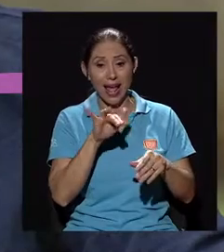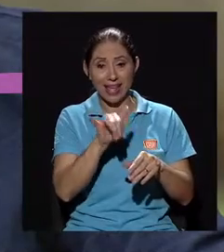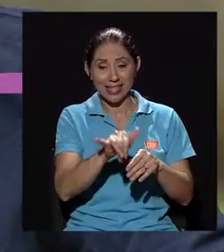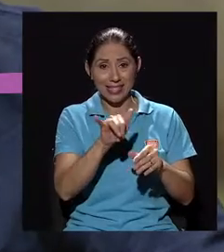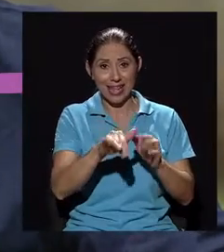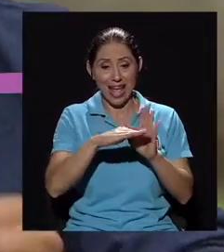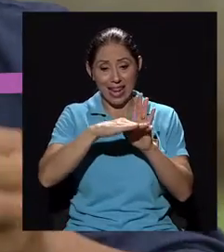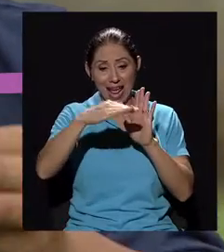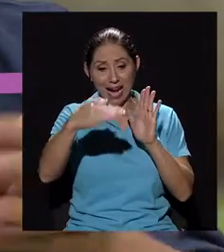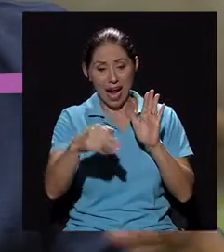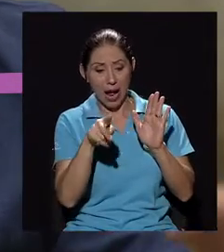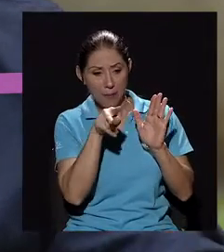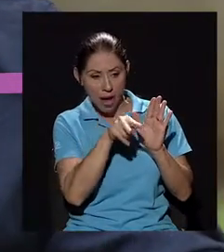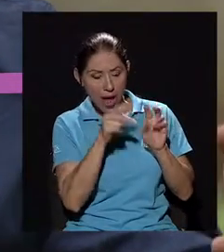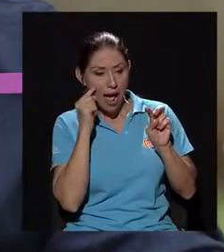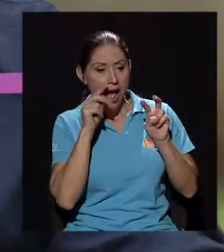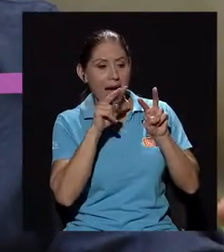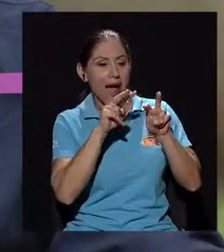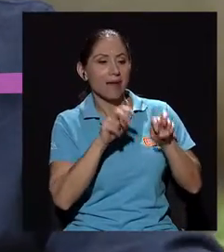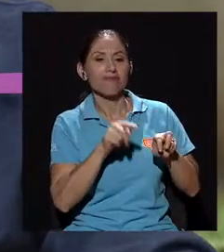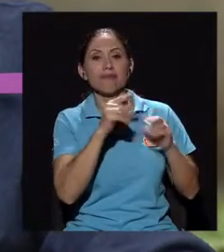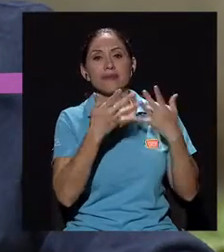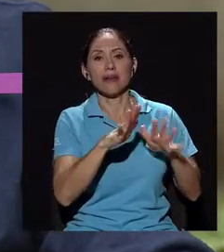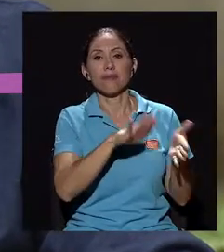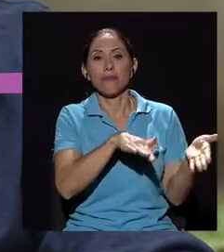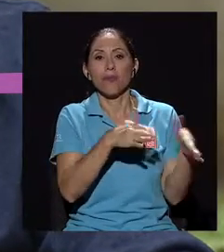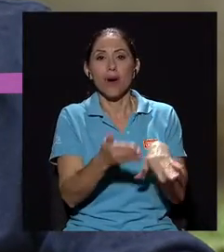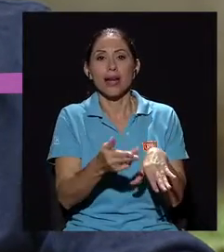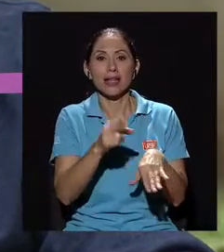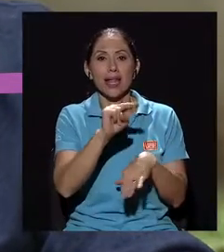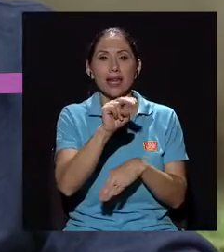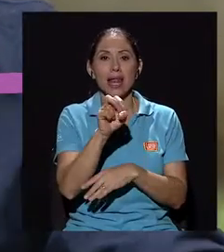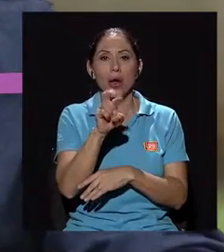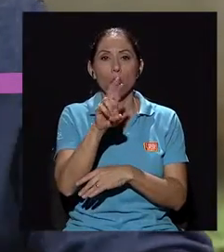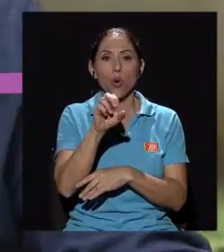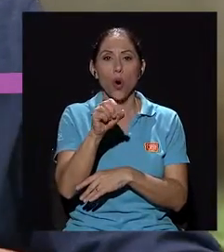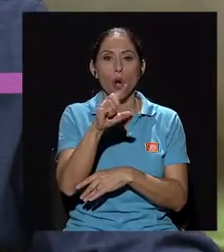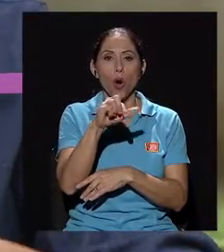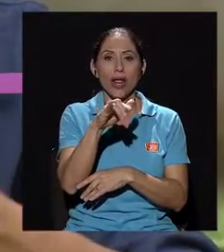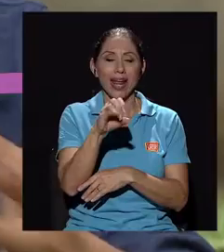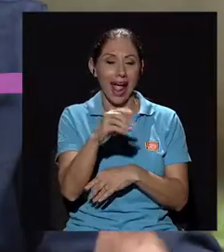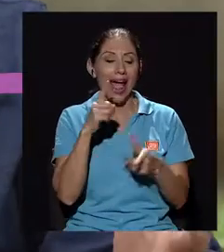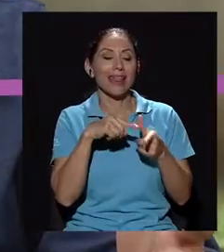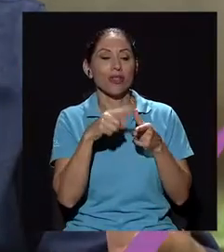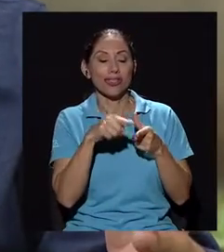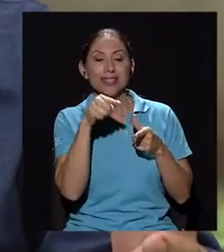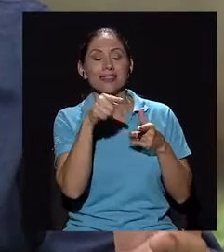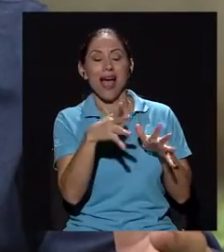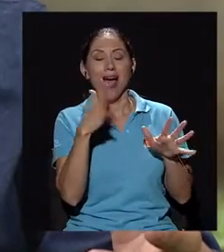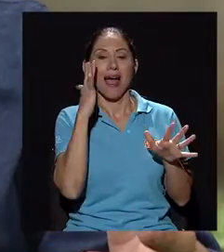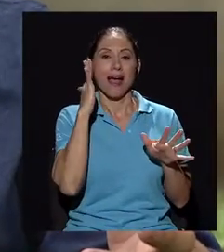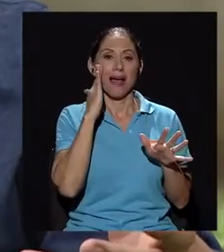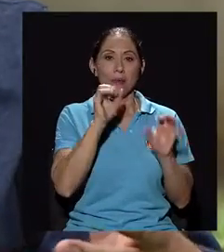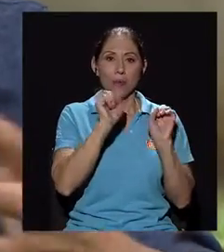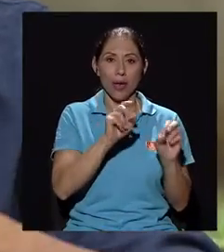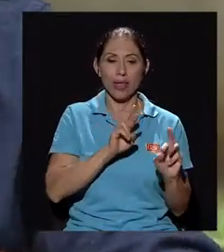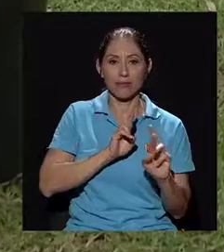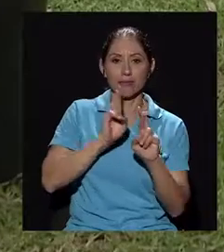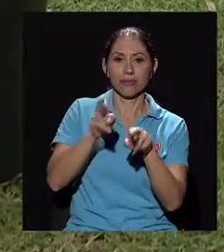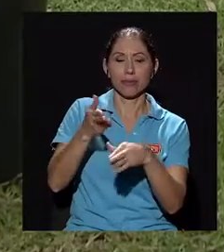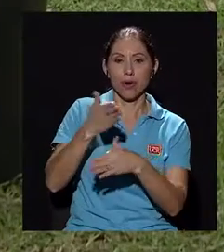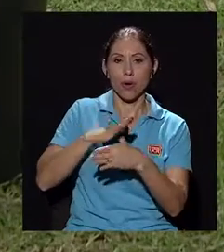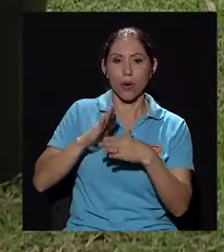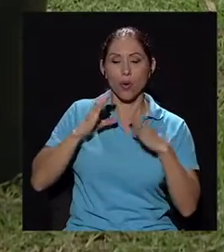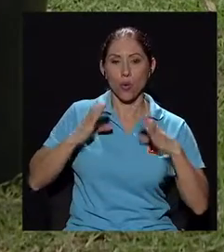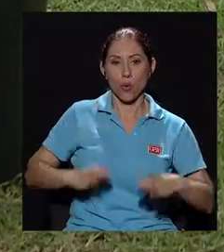¿verdad? Como dije, es diagnosticada con muerte neurológica y que, bueno, entonces eso da parte a que se pueda donar, ¿verdad?